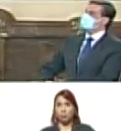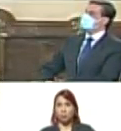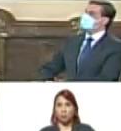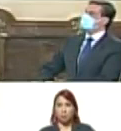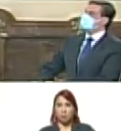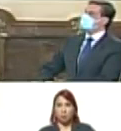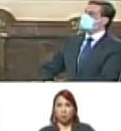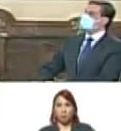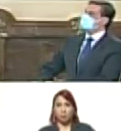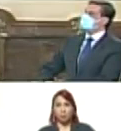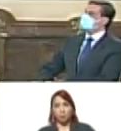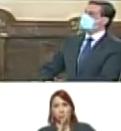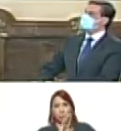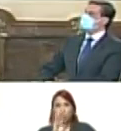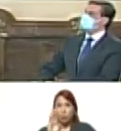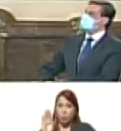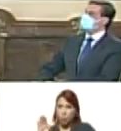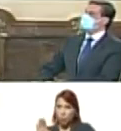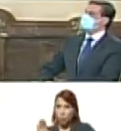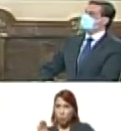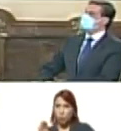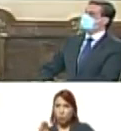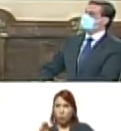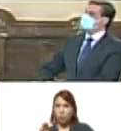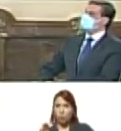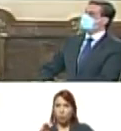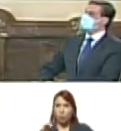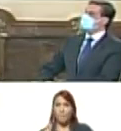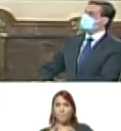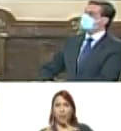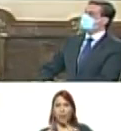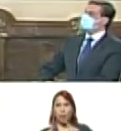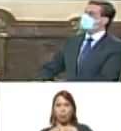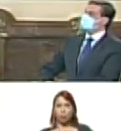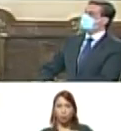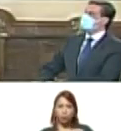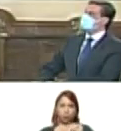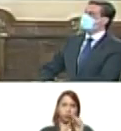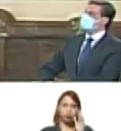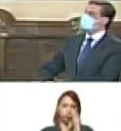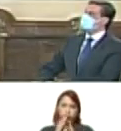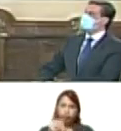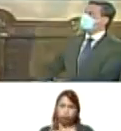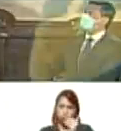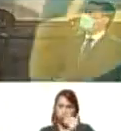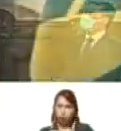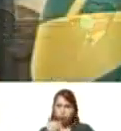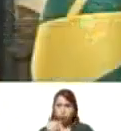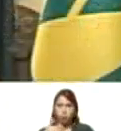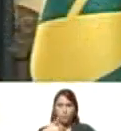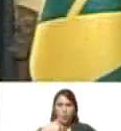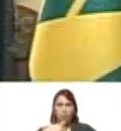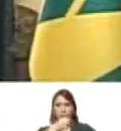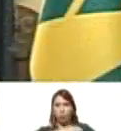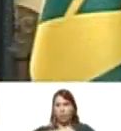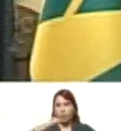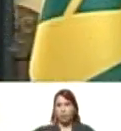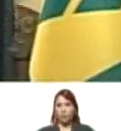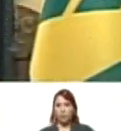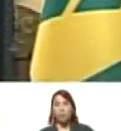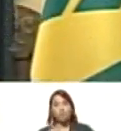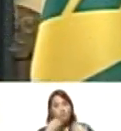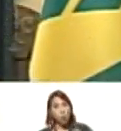Está bajo cuidados intensivos, pero se está recuperando y se va a recuperar Petrocaribe.